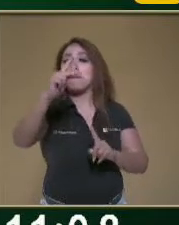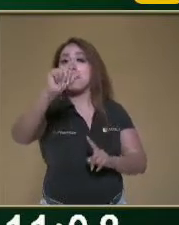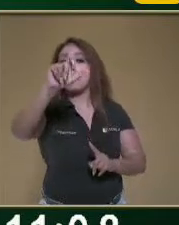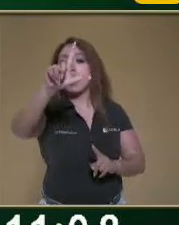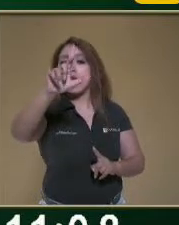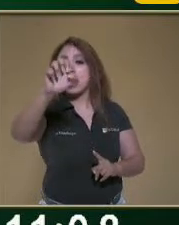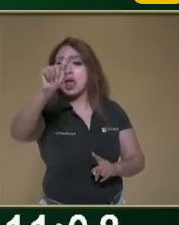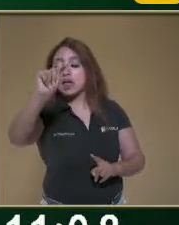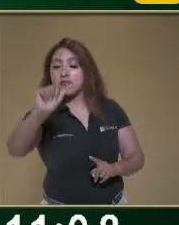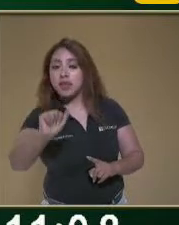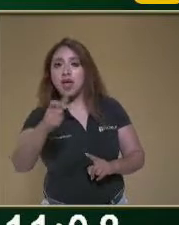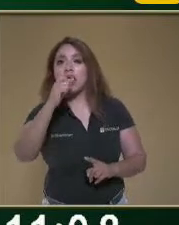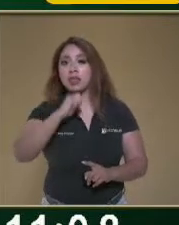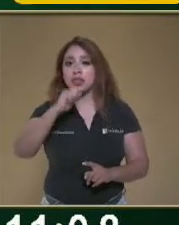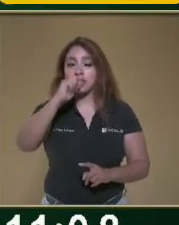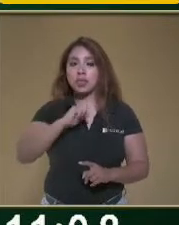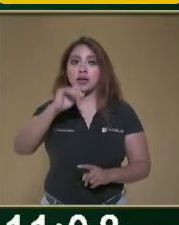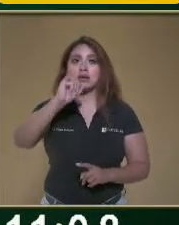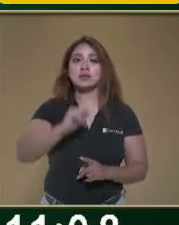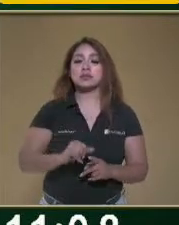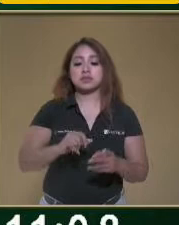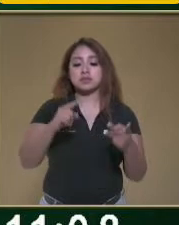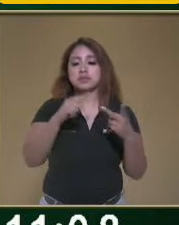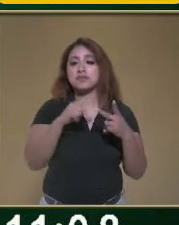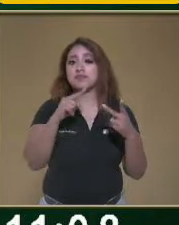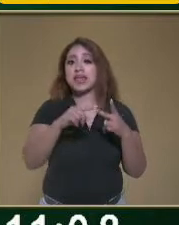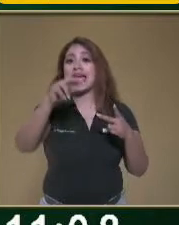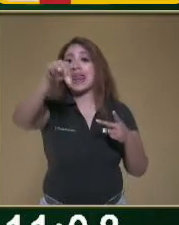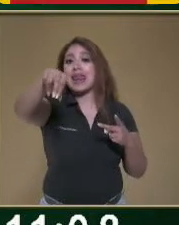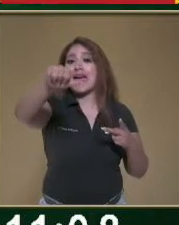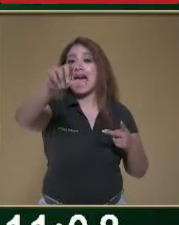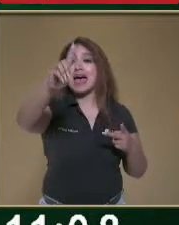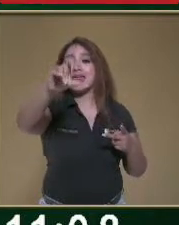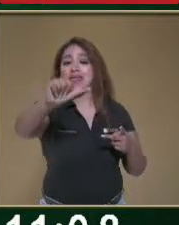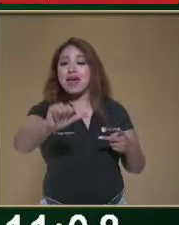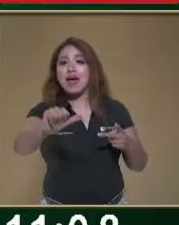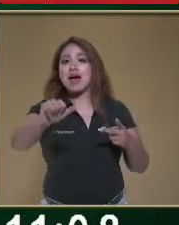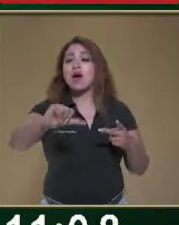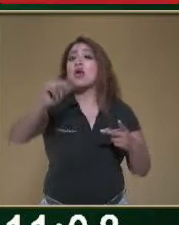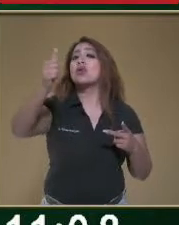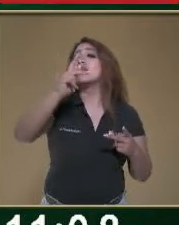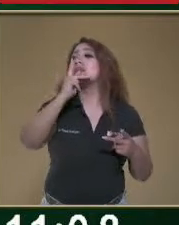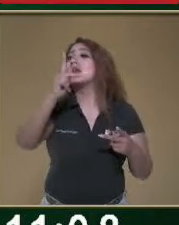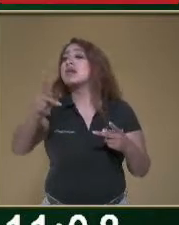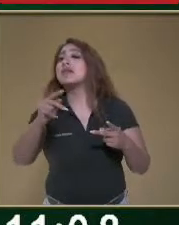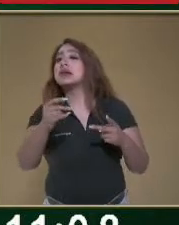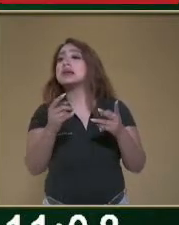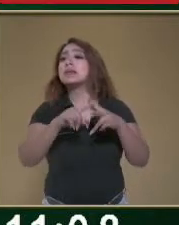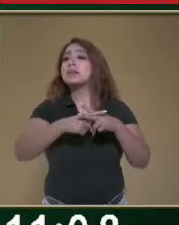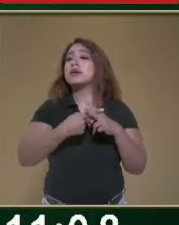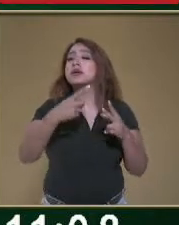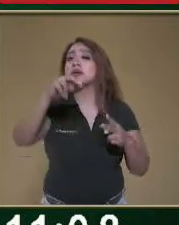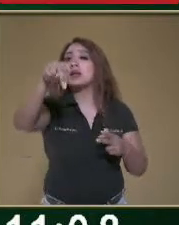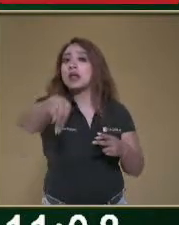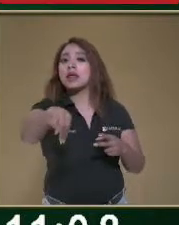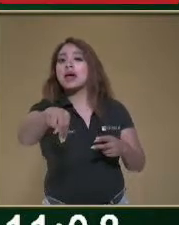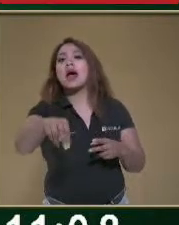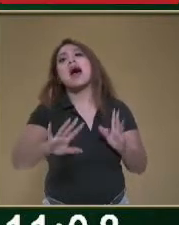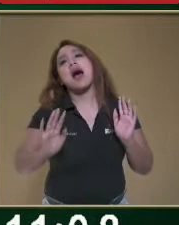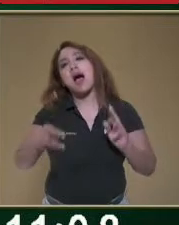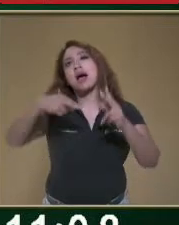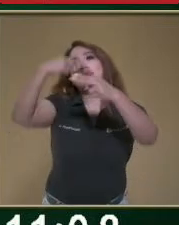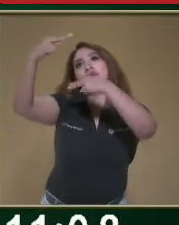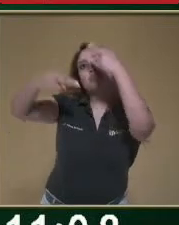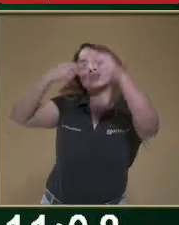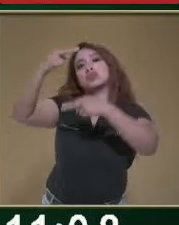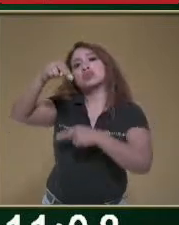nuestra alumna se llama Nadia. ¿Otra palabra con N? Ay, pues puede ser nube, maestra Ana, la palabra